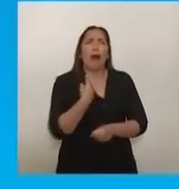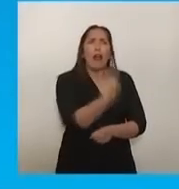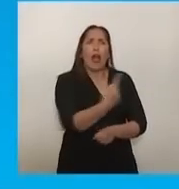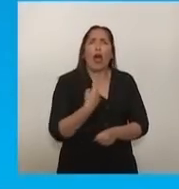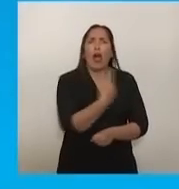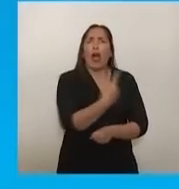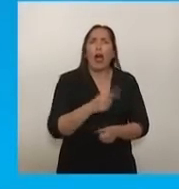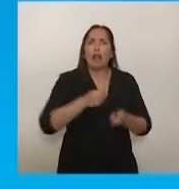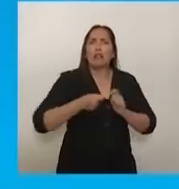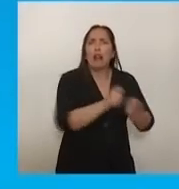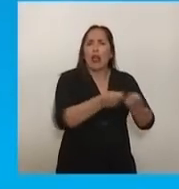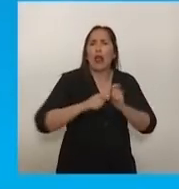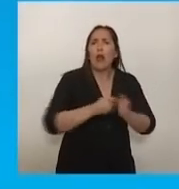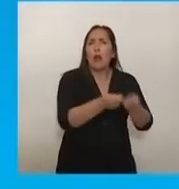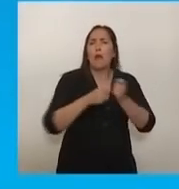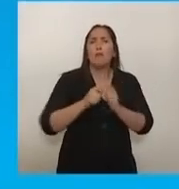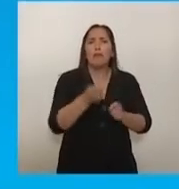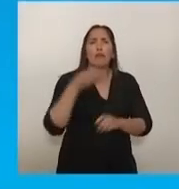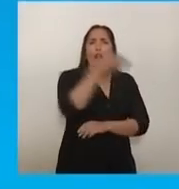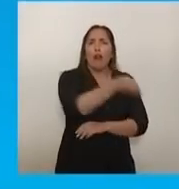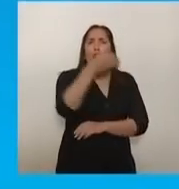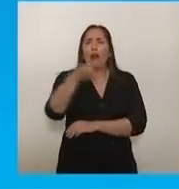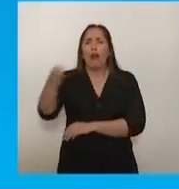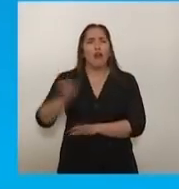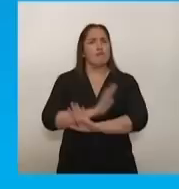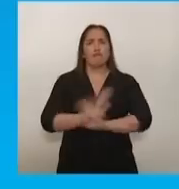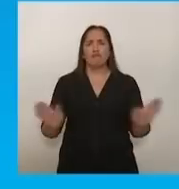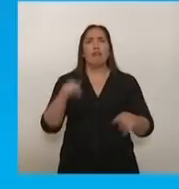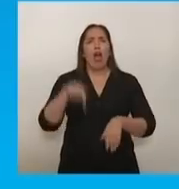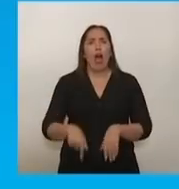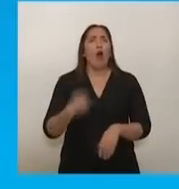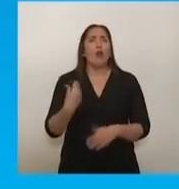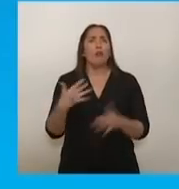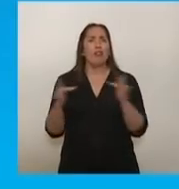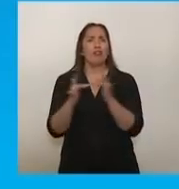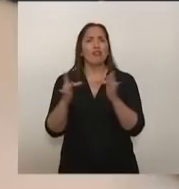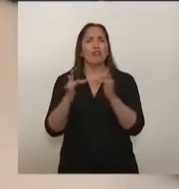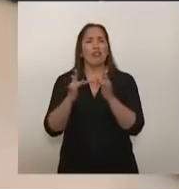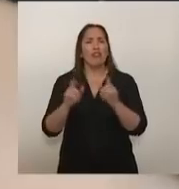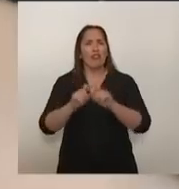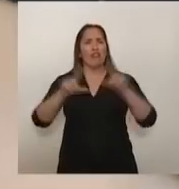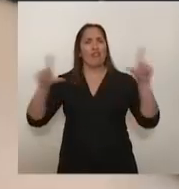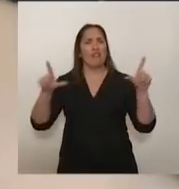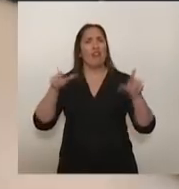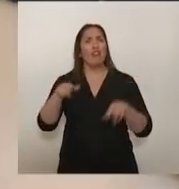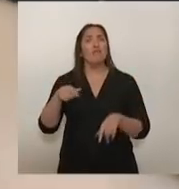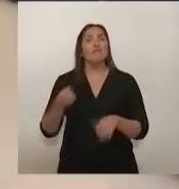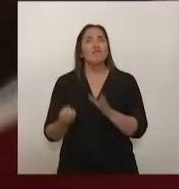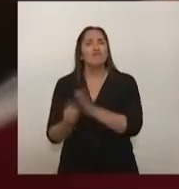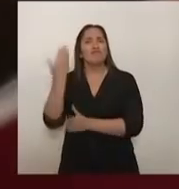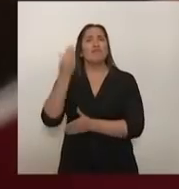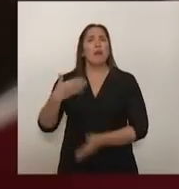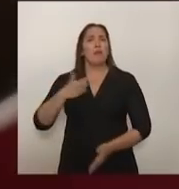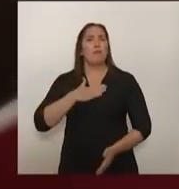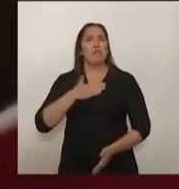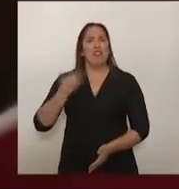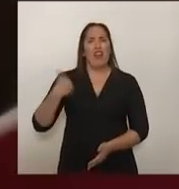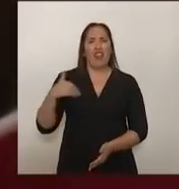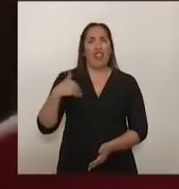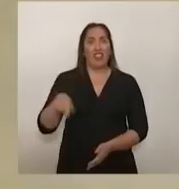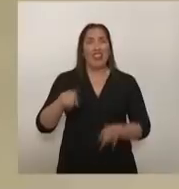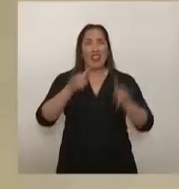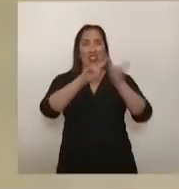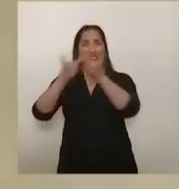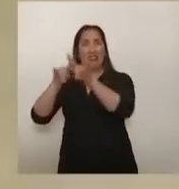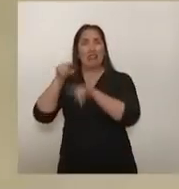casi 2.000 trámites que antes hacían presenciales y hoy se pueden hacer por internet. Y creamos Mi Argentina, donde cada